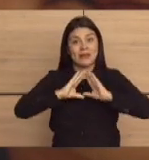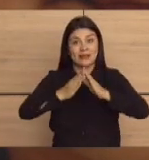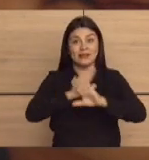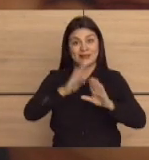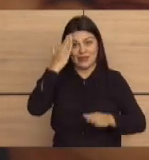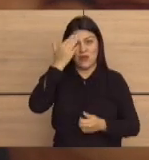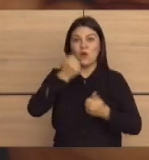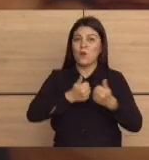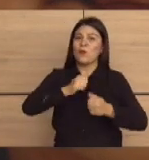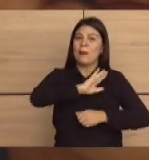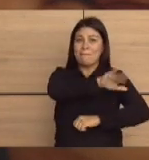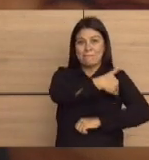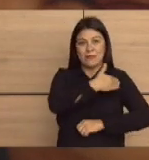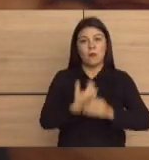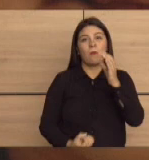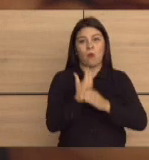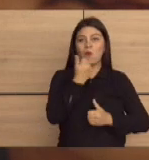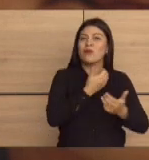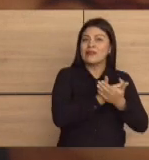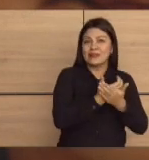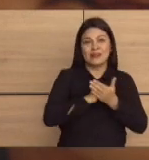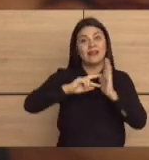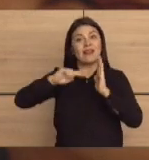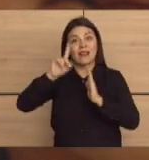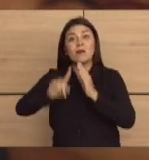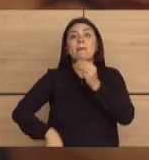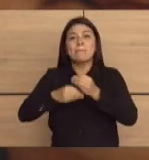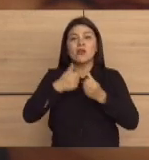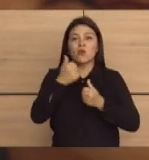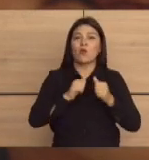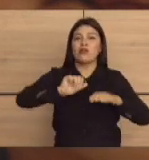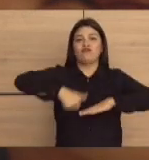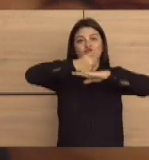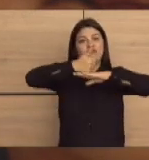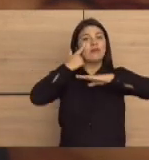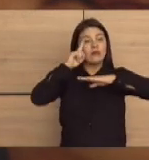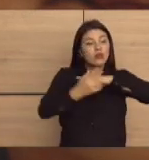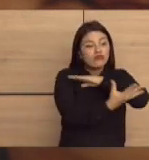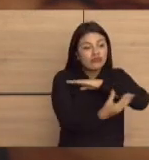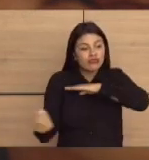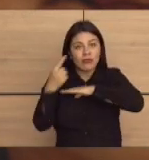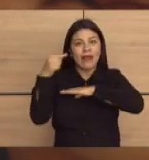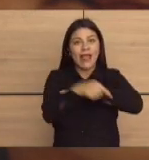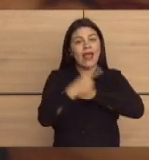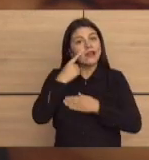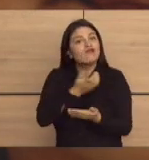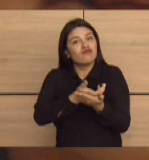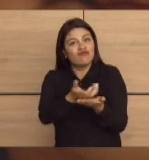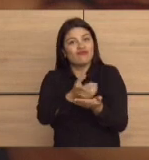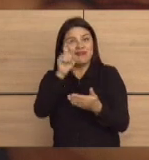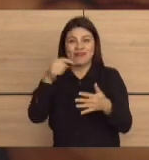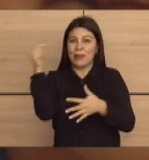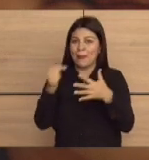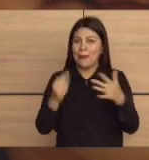Ministerio de Ciencia y Tecnología, contaremos con estas recomendaciones. Estas recomendaciones para el sector educación quedarán circunscritas en el